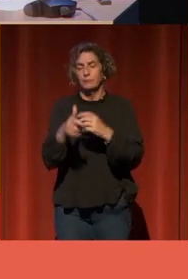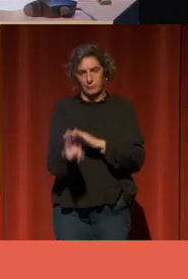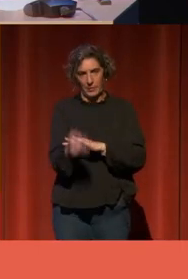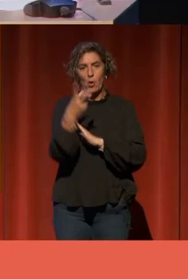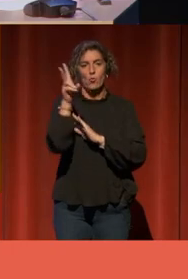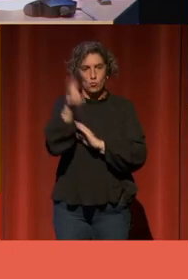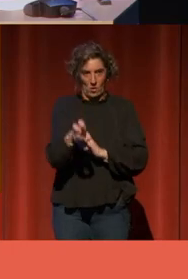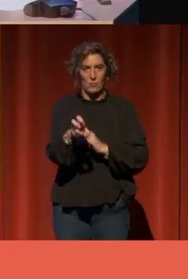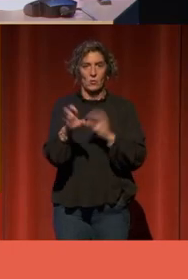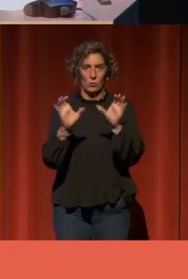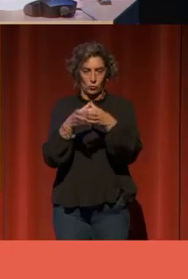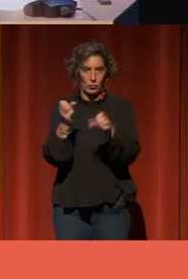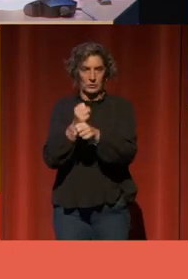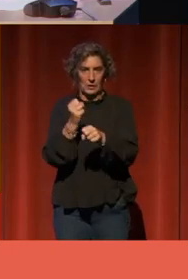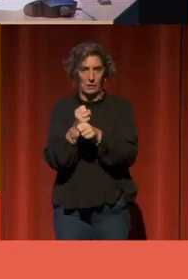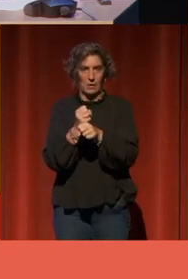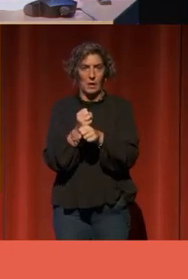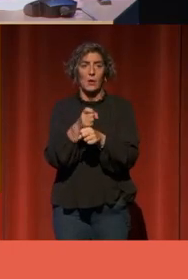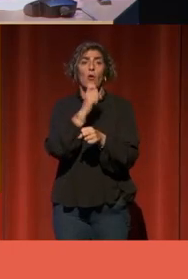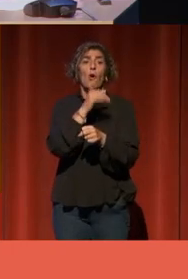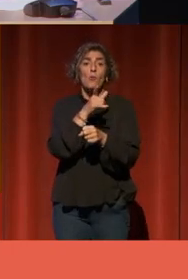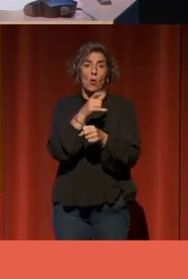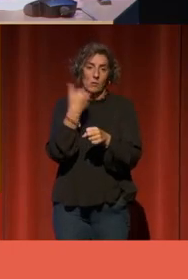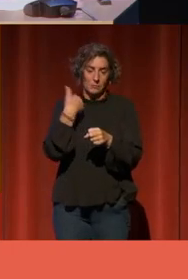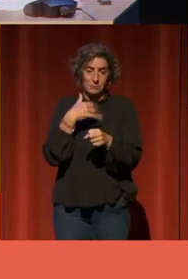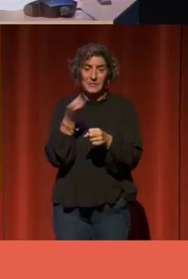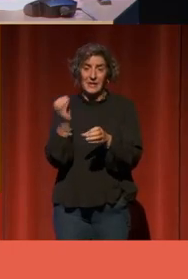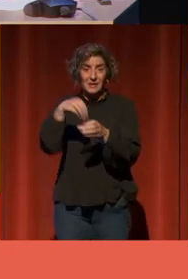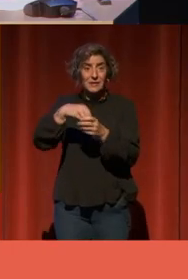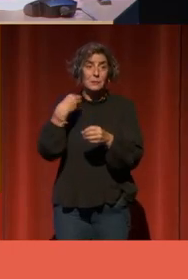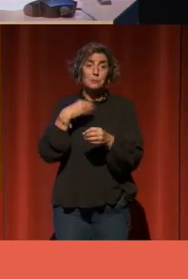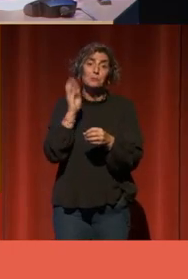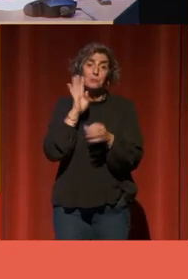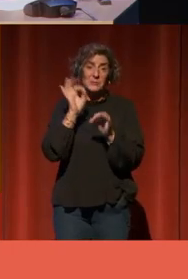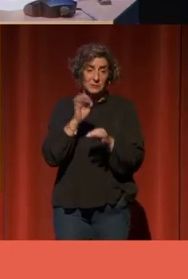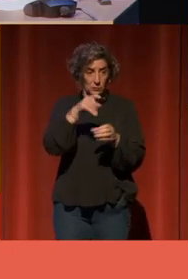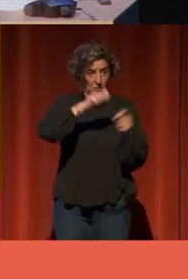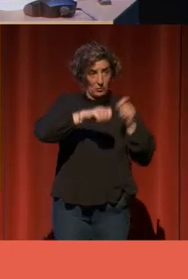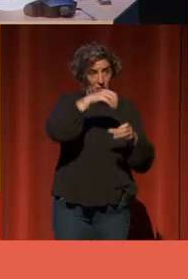por miembros o socios de los diferentes estados miembros